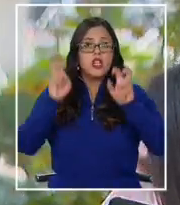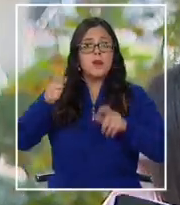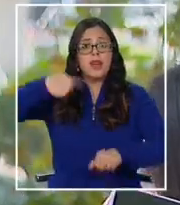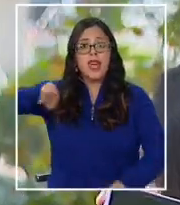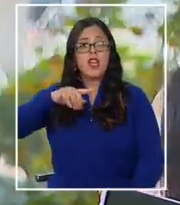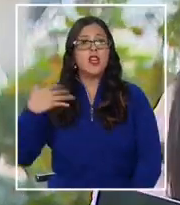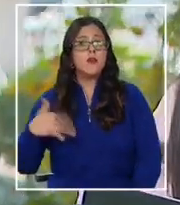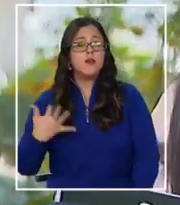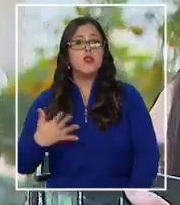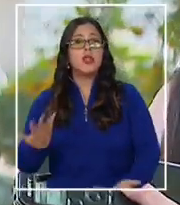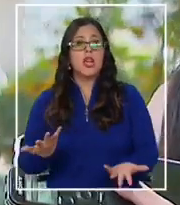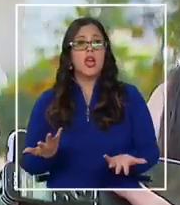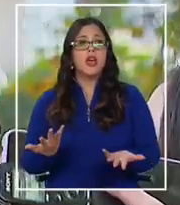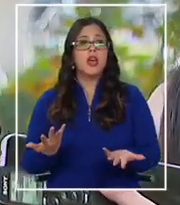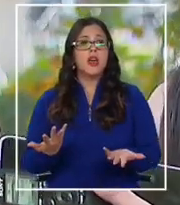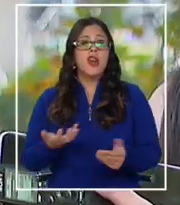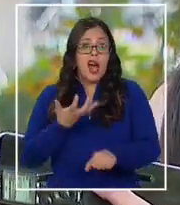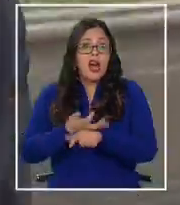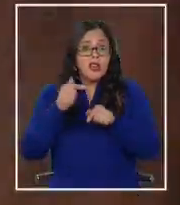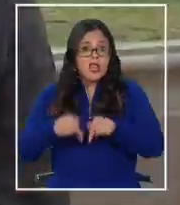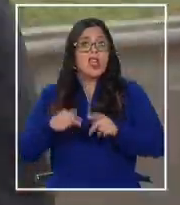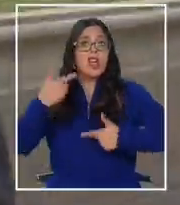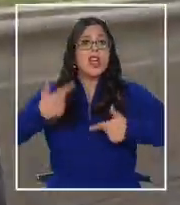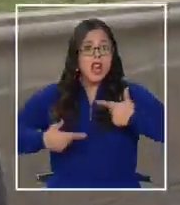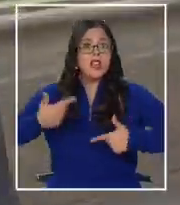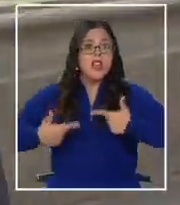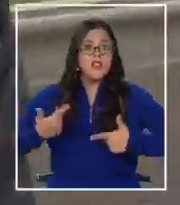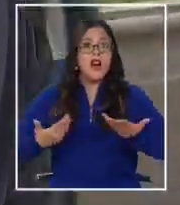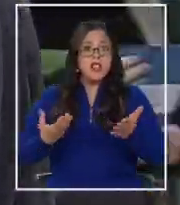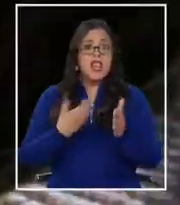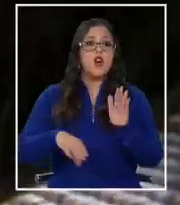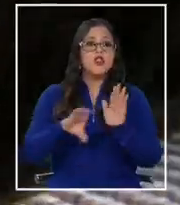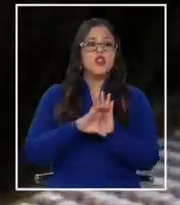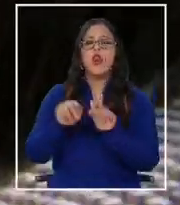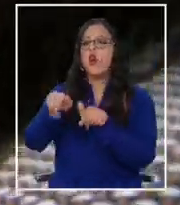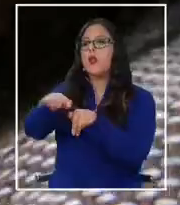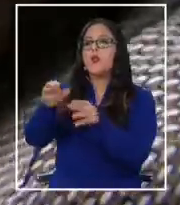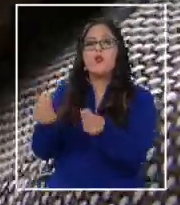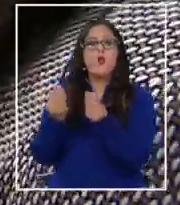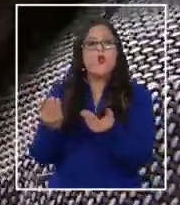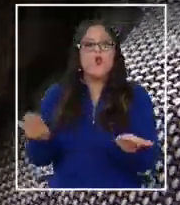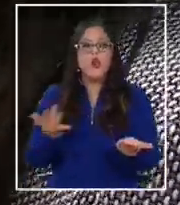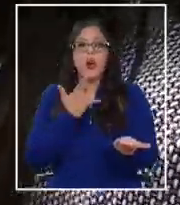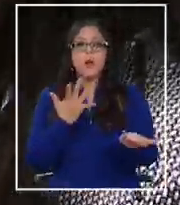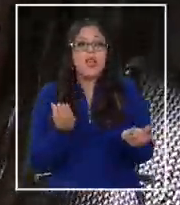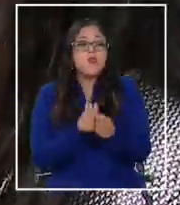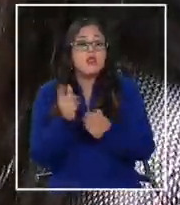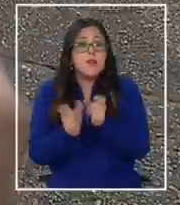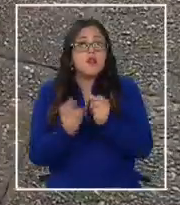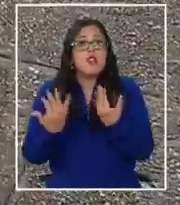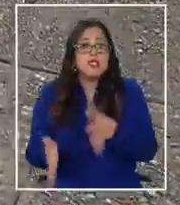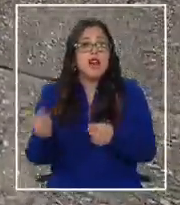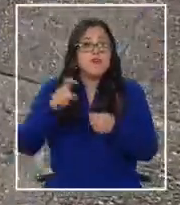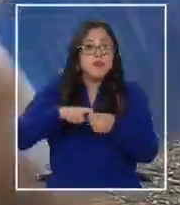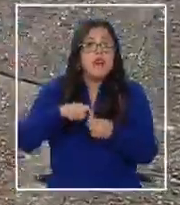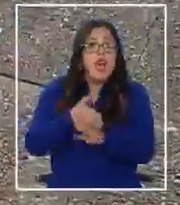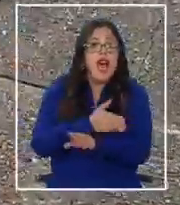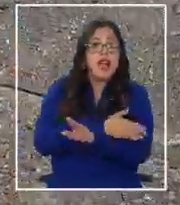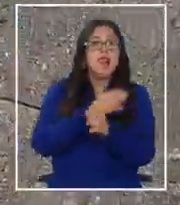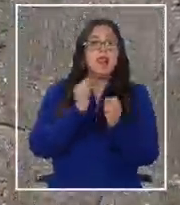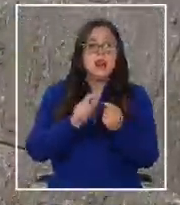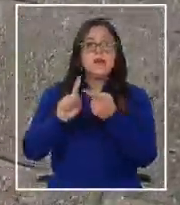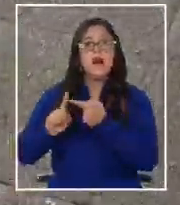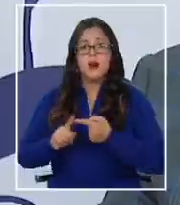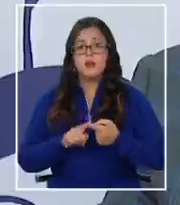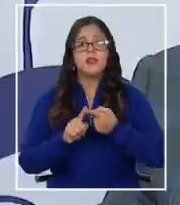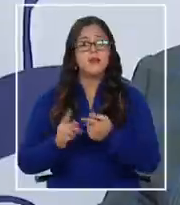importan estén presentes en el debate constituyente. Son buenísimos. Hay gente que ya se ha registrado antes para poder